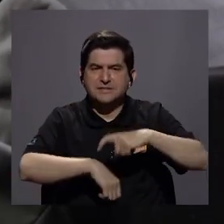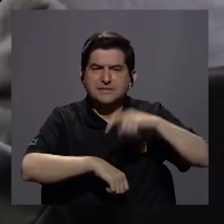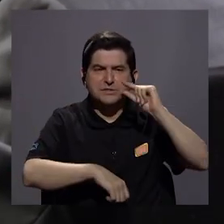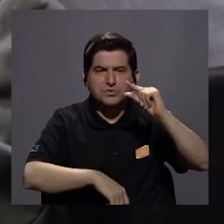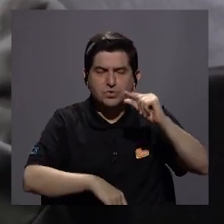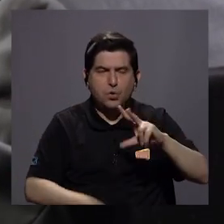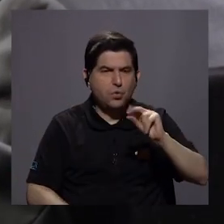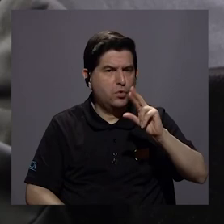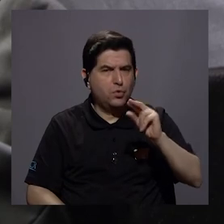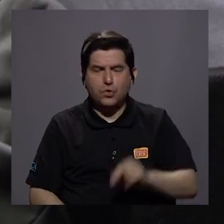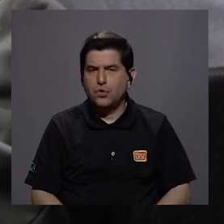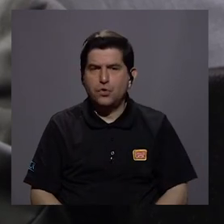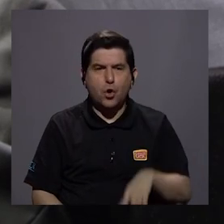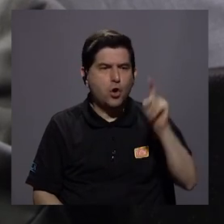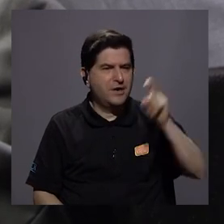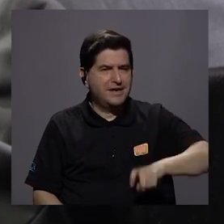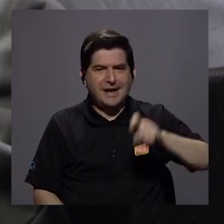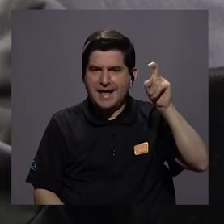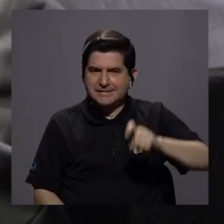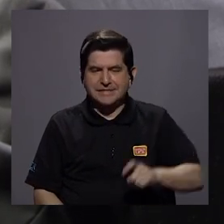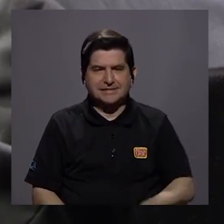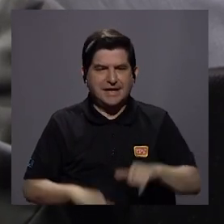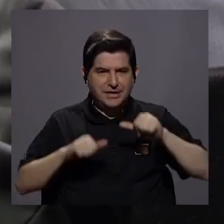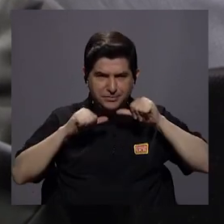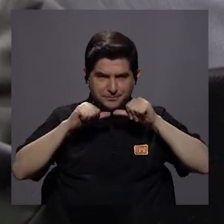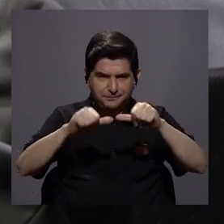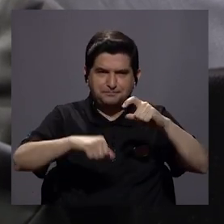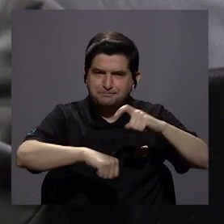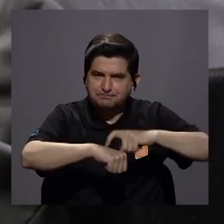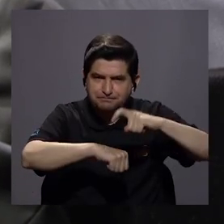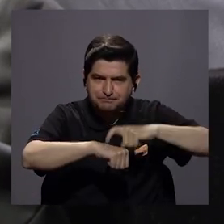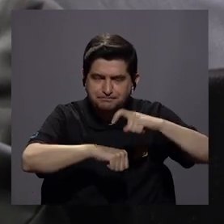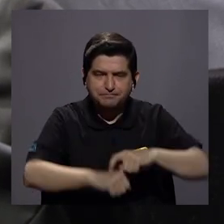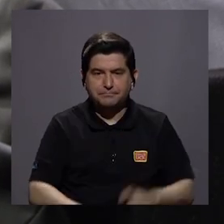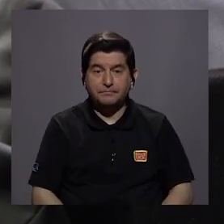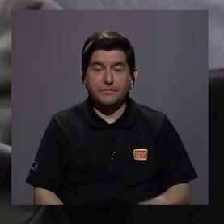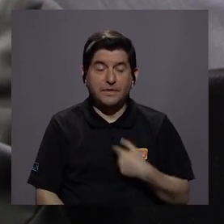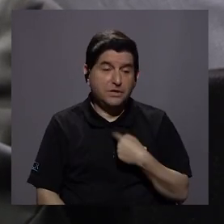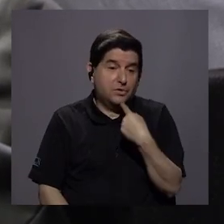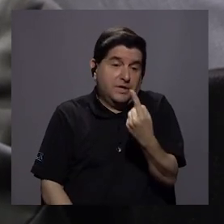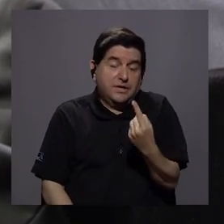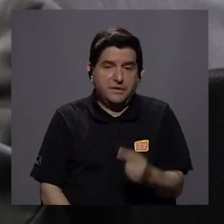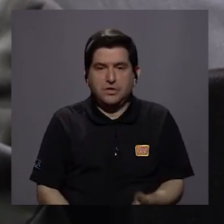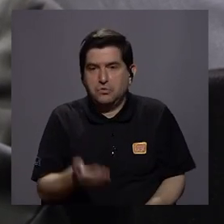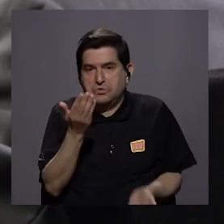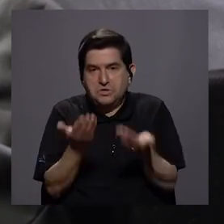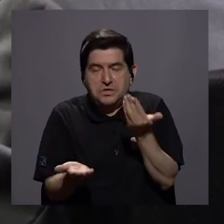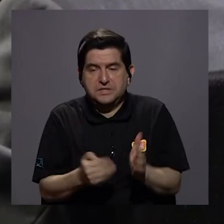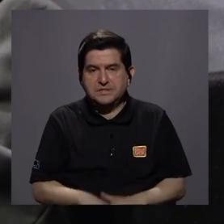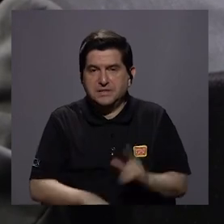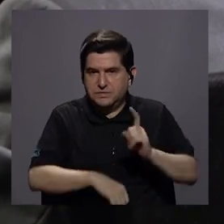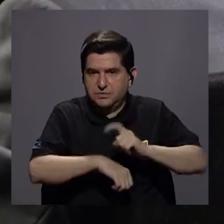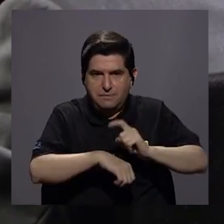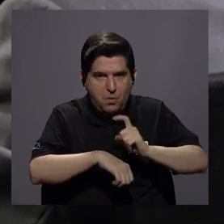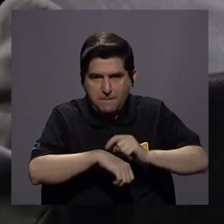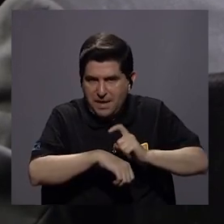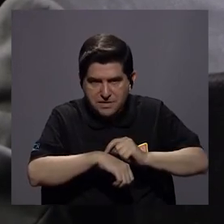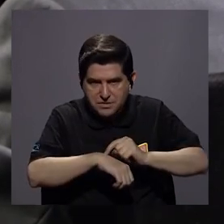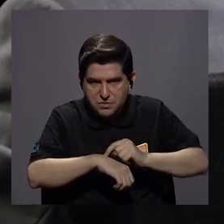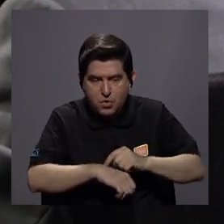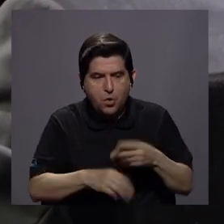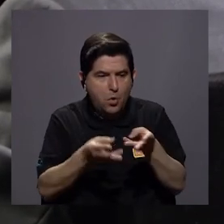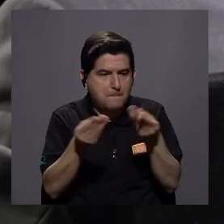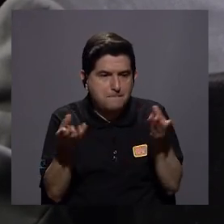temporal, no sería una medida necesariamente que se va a sostener en el tiempo, digo, porque de repente va a llegar un momento en la